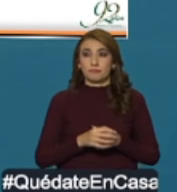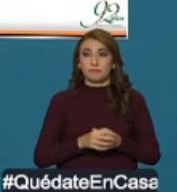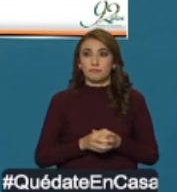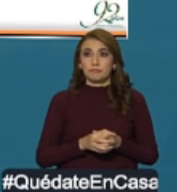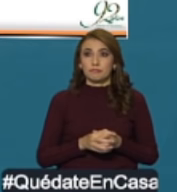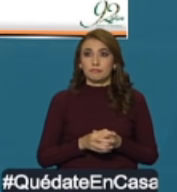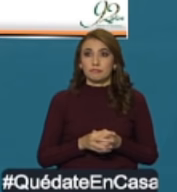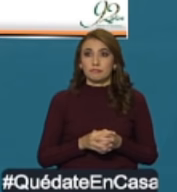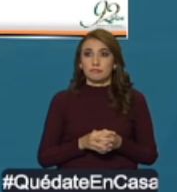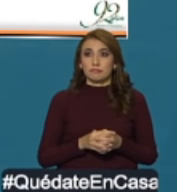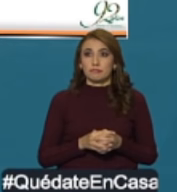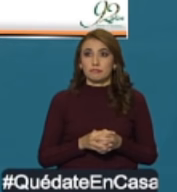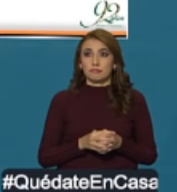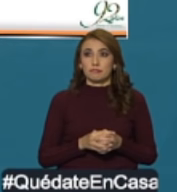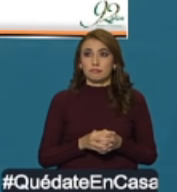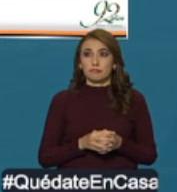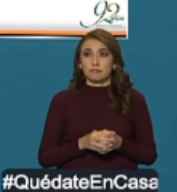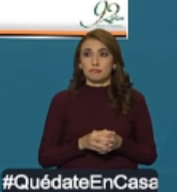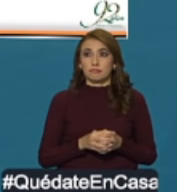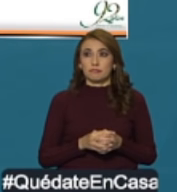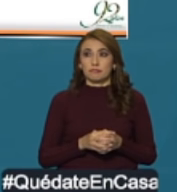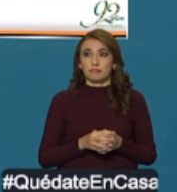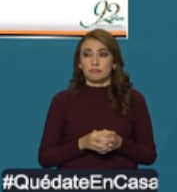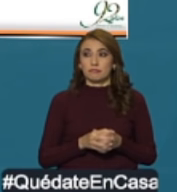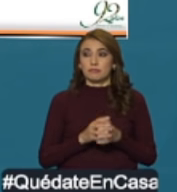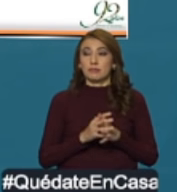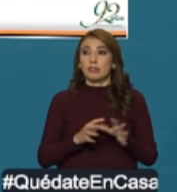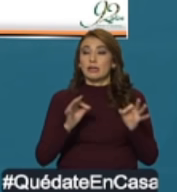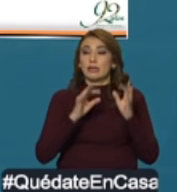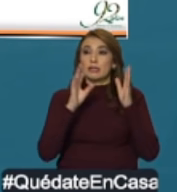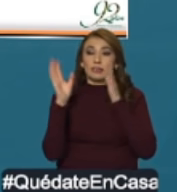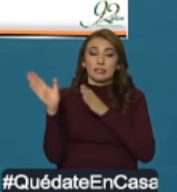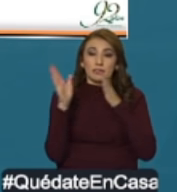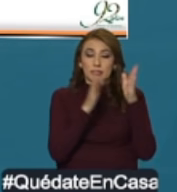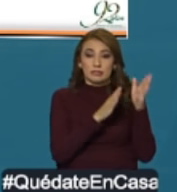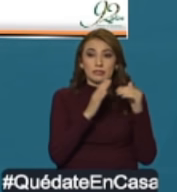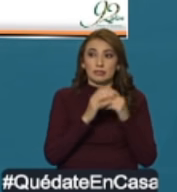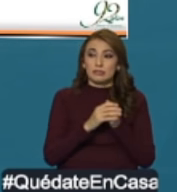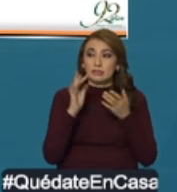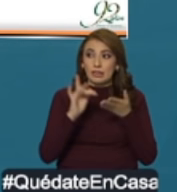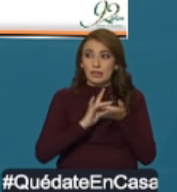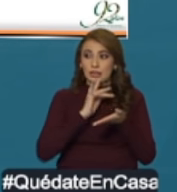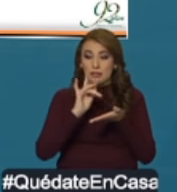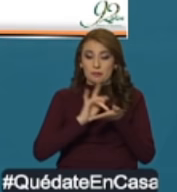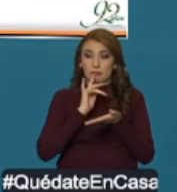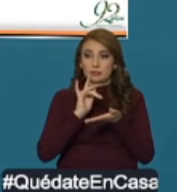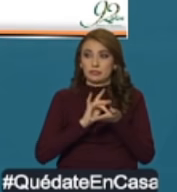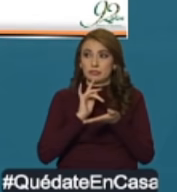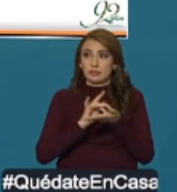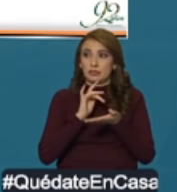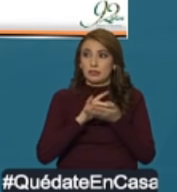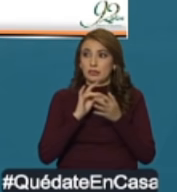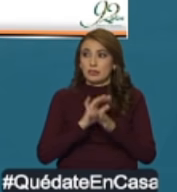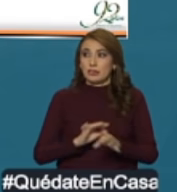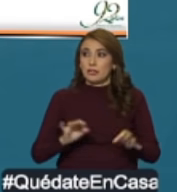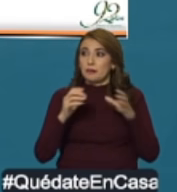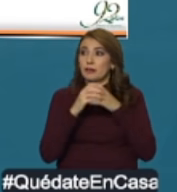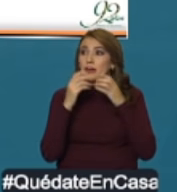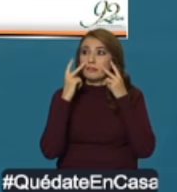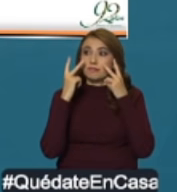Sí, muchas gracias. En la siguiente diapositiva, ustedes lo que pueden observar es una animación